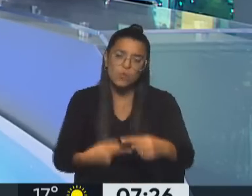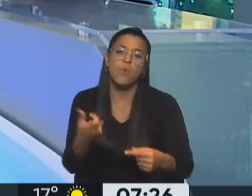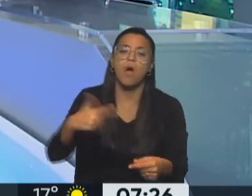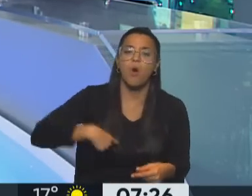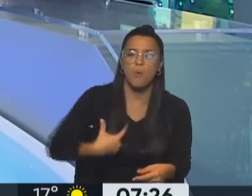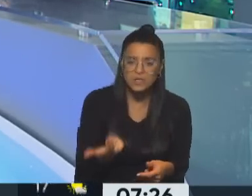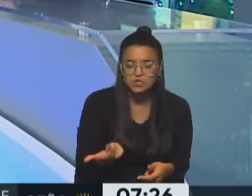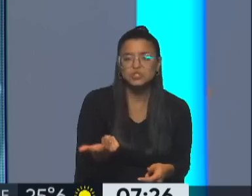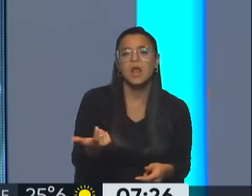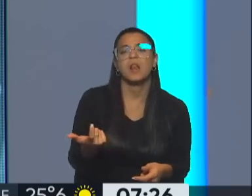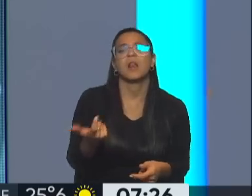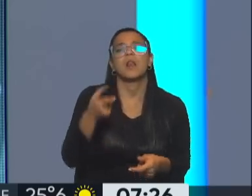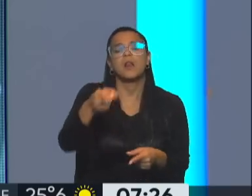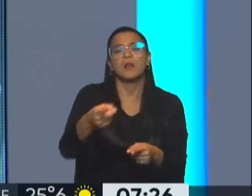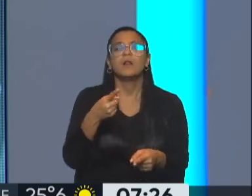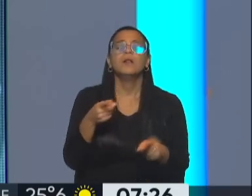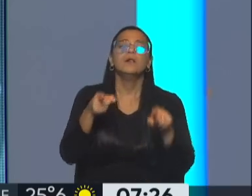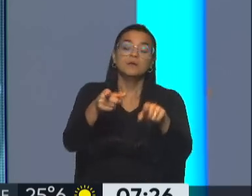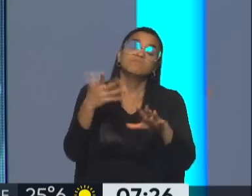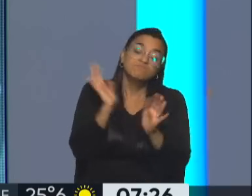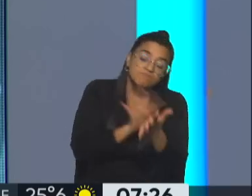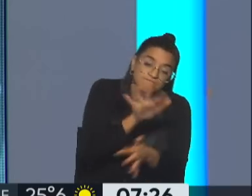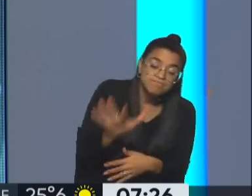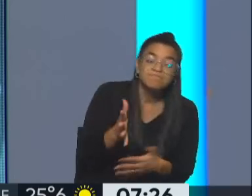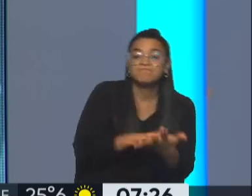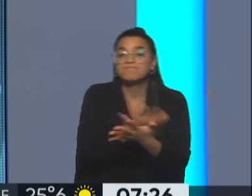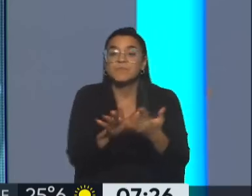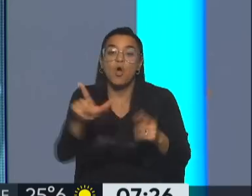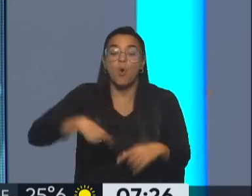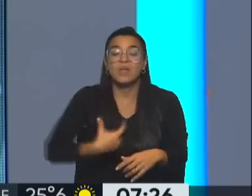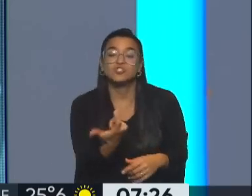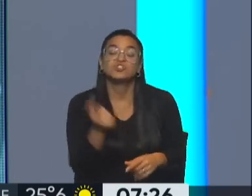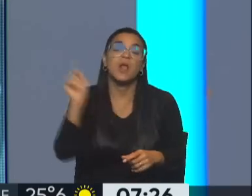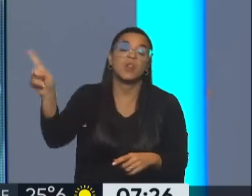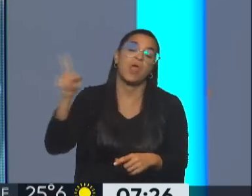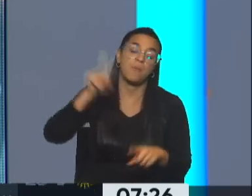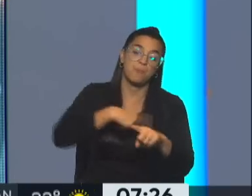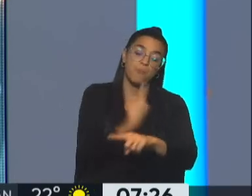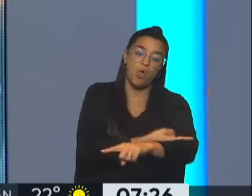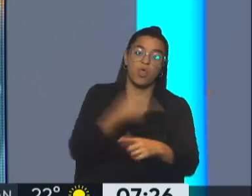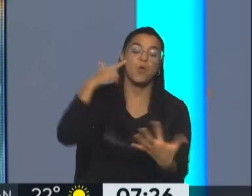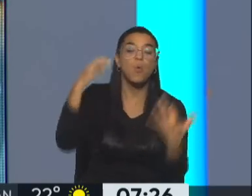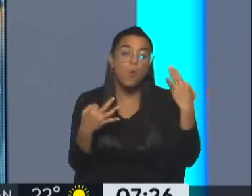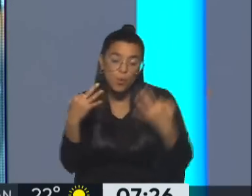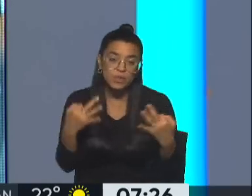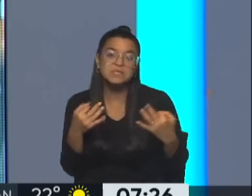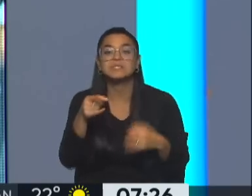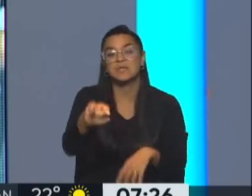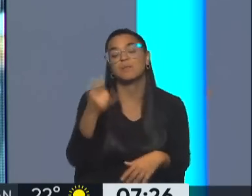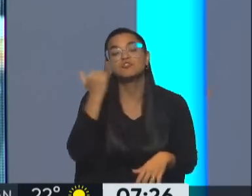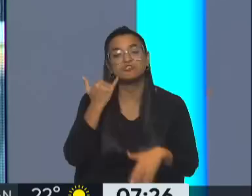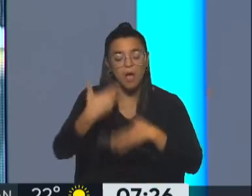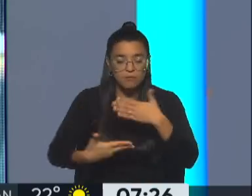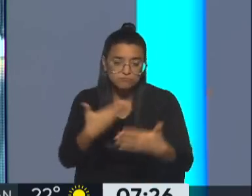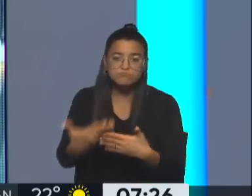los cuestionamientos sobre supuestas irregularidades en la obra social del Poder Judicial, y posteriormente ya van a ir